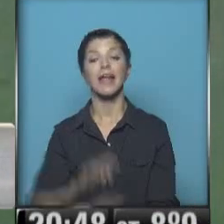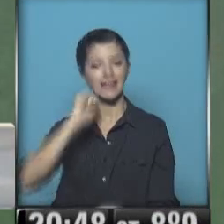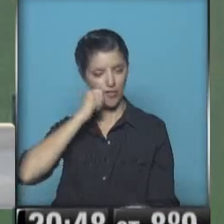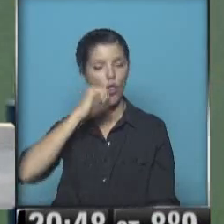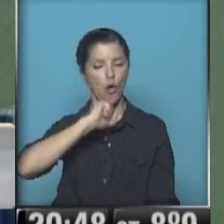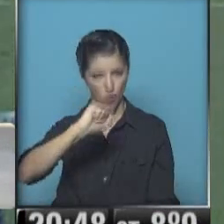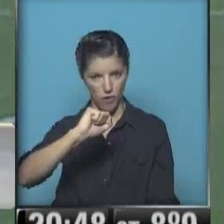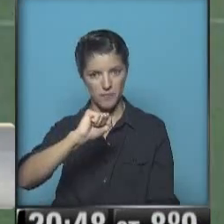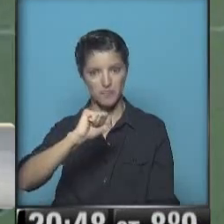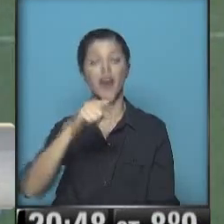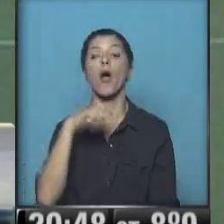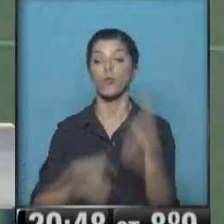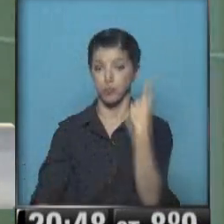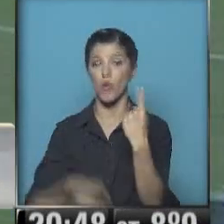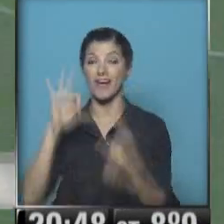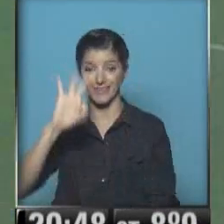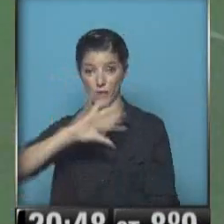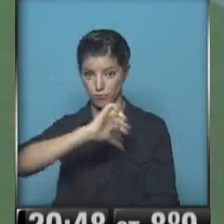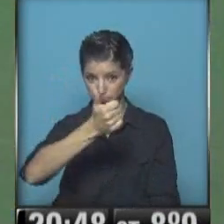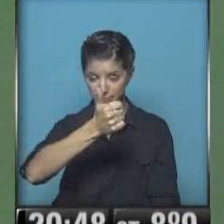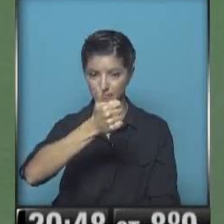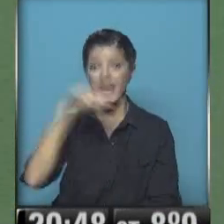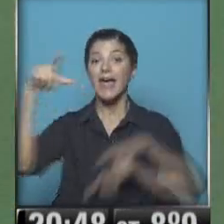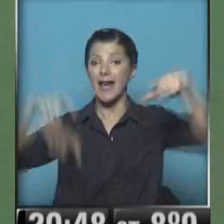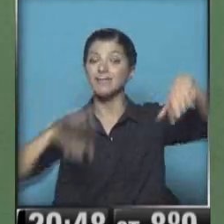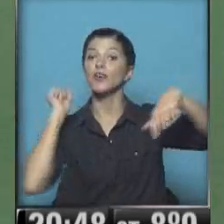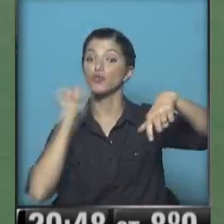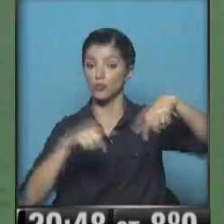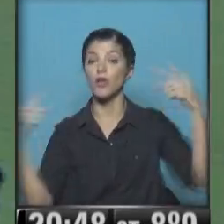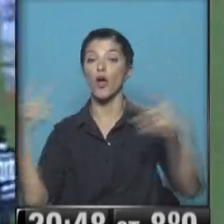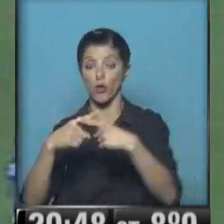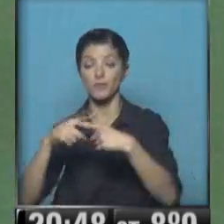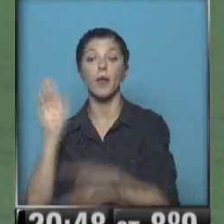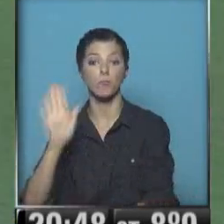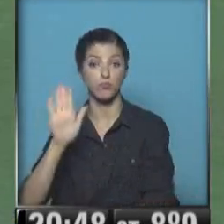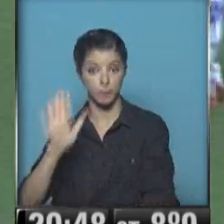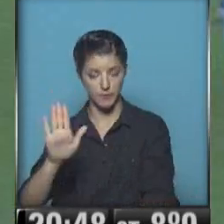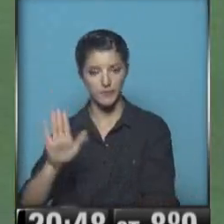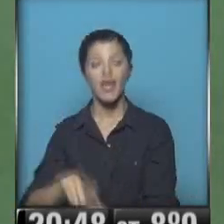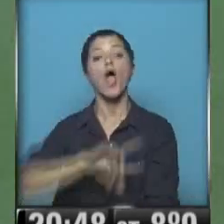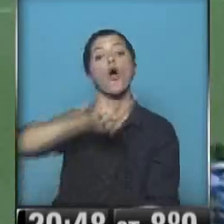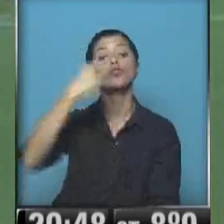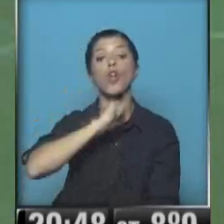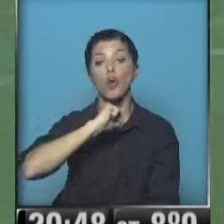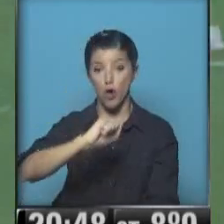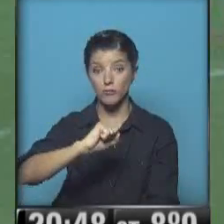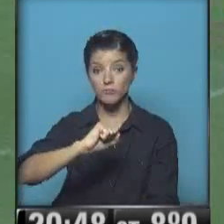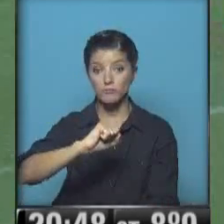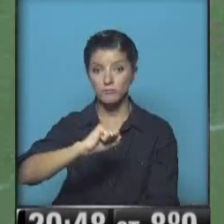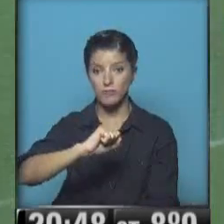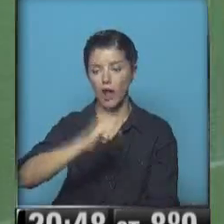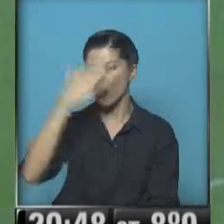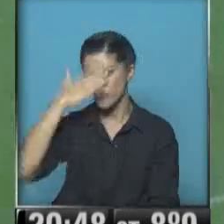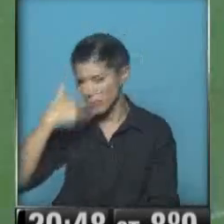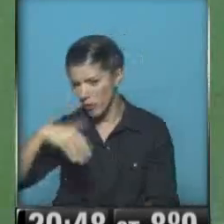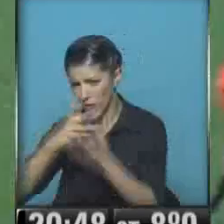para poner a Gimnasia 1-0 arriba, jugando como local frente al Tomba. Y el segundo tanto iba a llegar ya casi al final del partido,